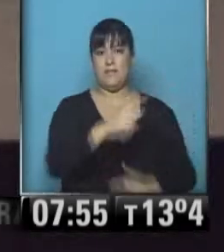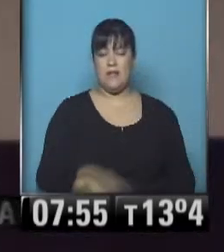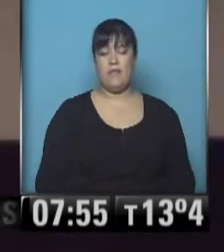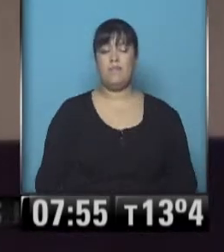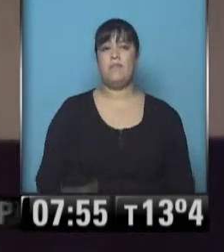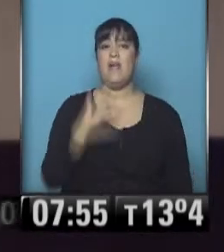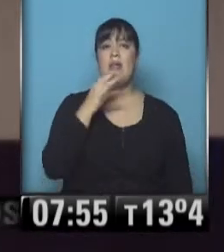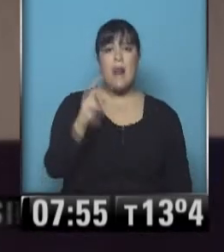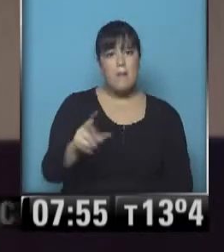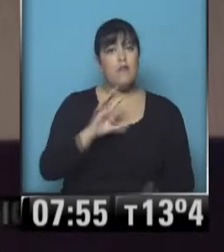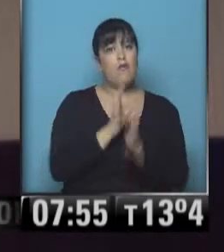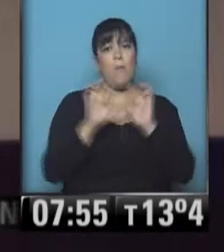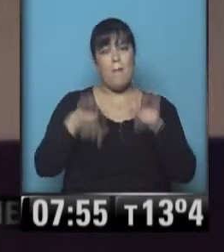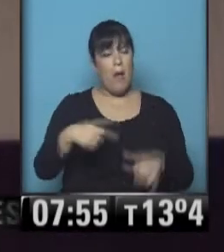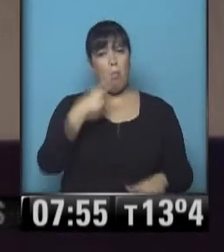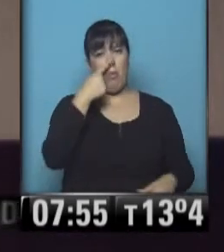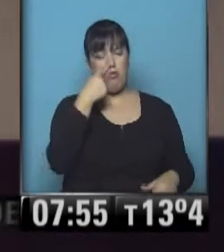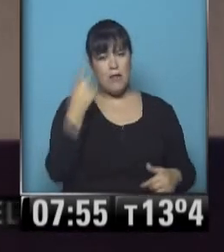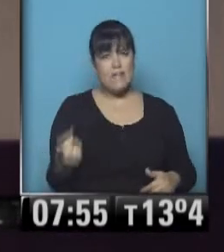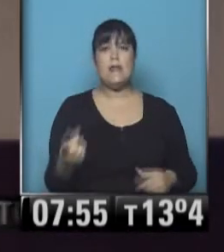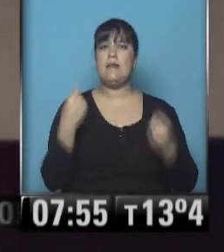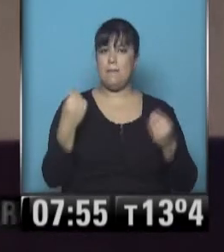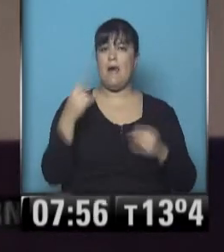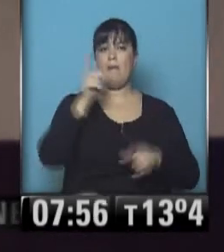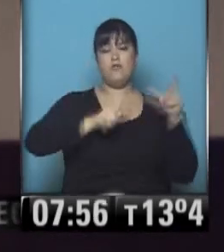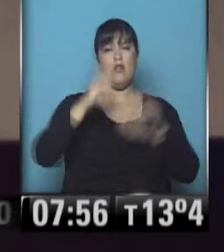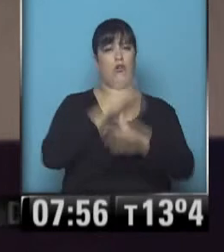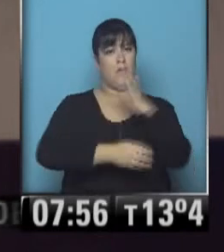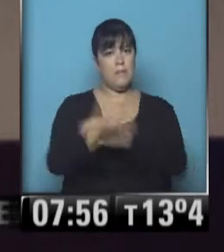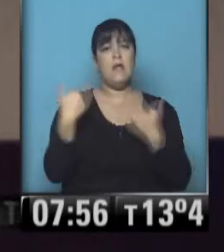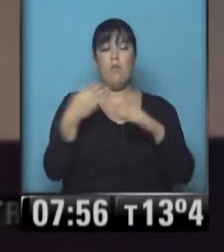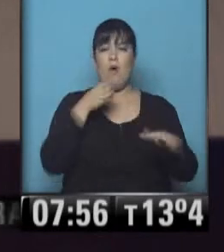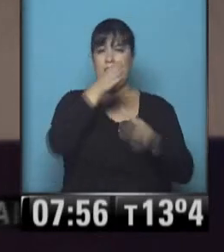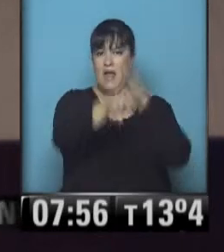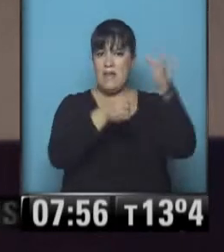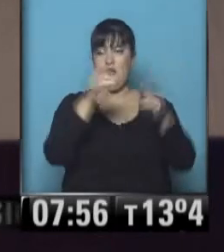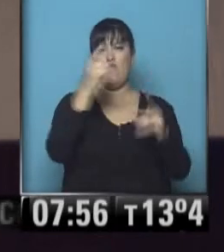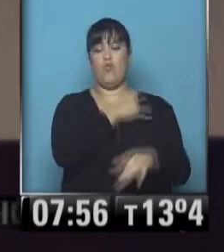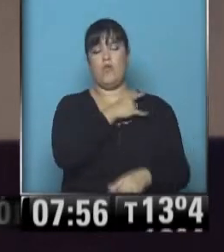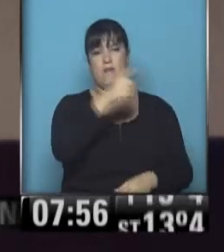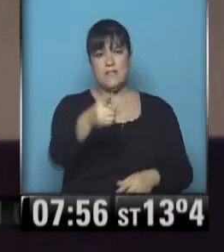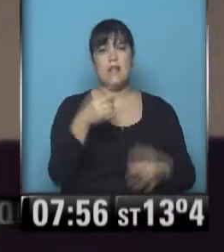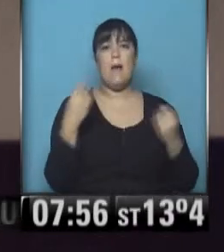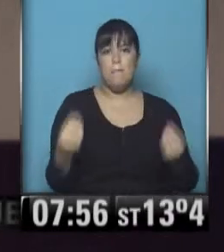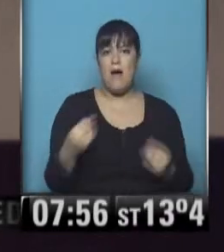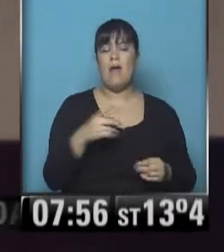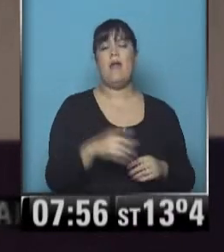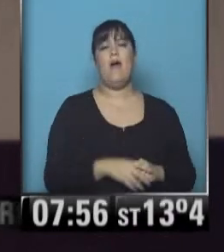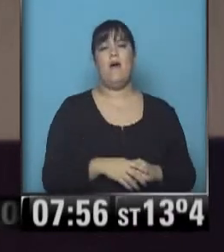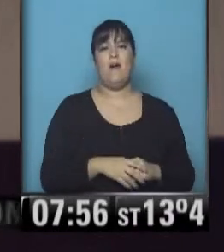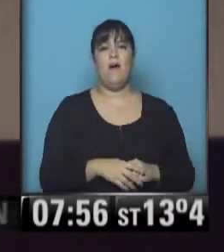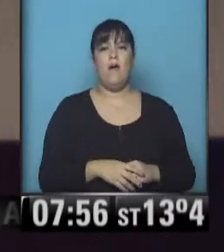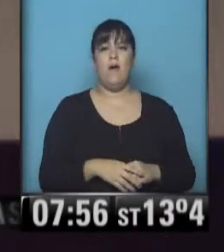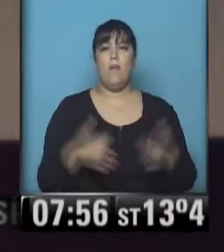Realmente una política muy interesante para acercar a las personas con discapacidad a la universidad y para que puedan aspirar también a una